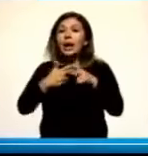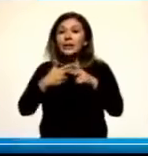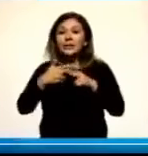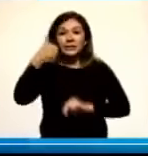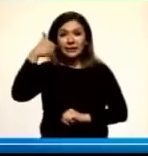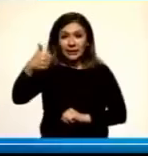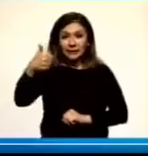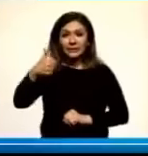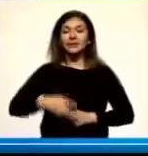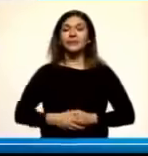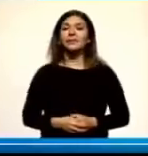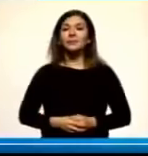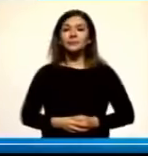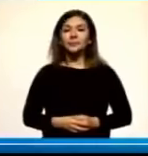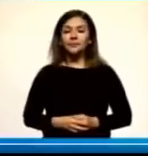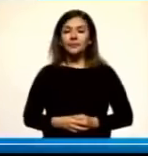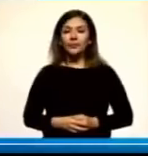2,